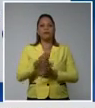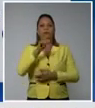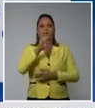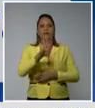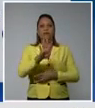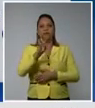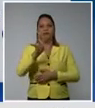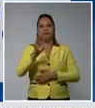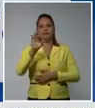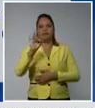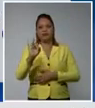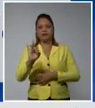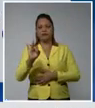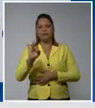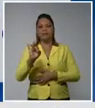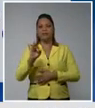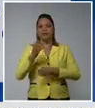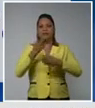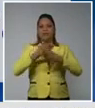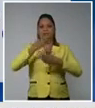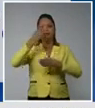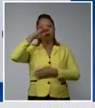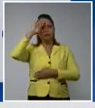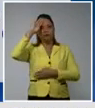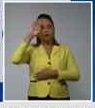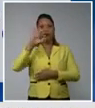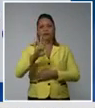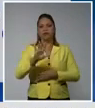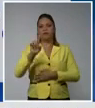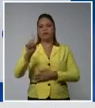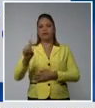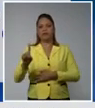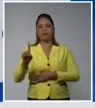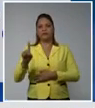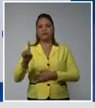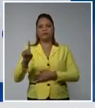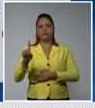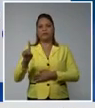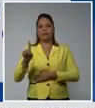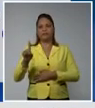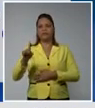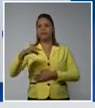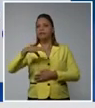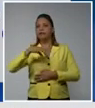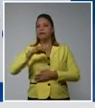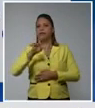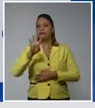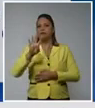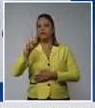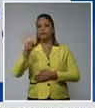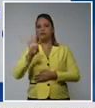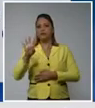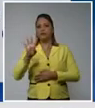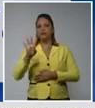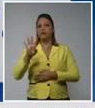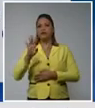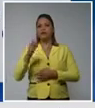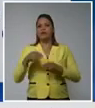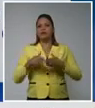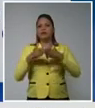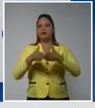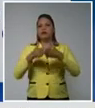437. Santiago de Cuba, 51. Pinar del Río, 44. Granma,